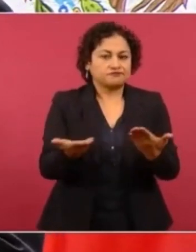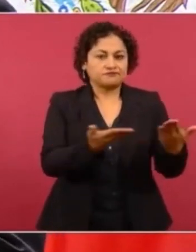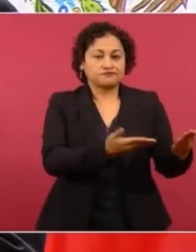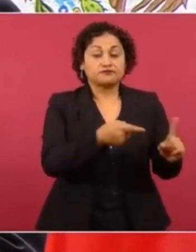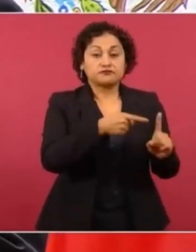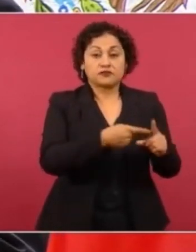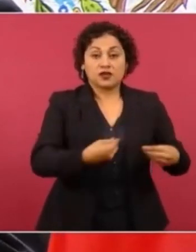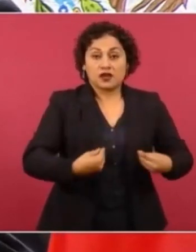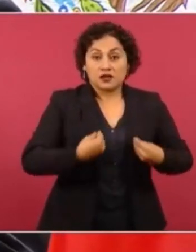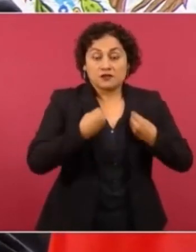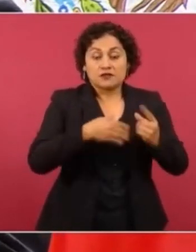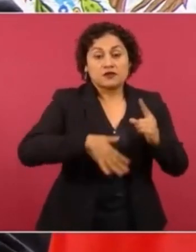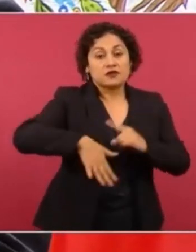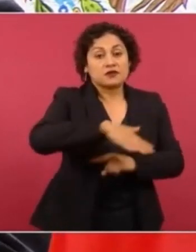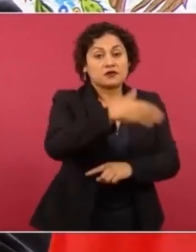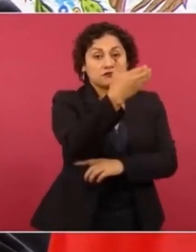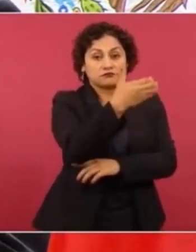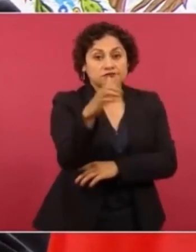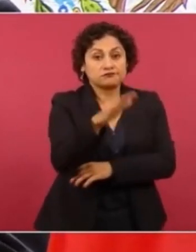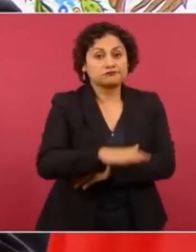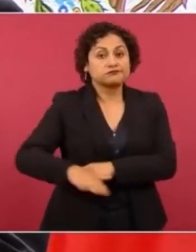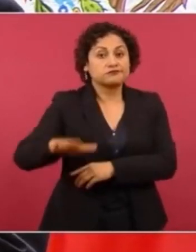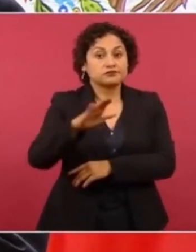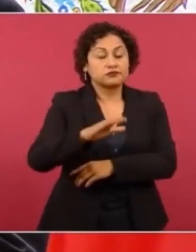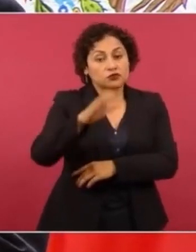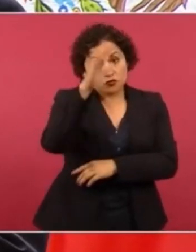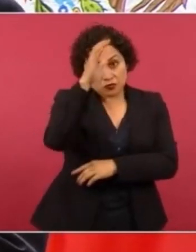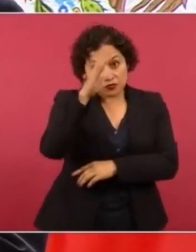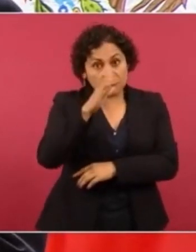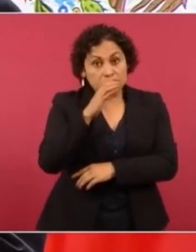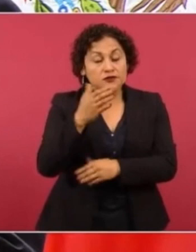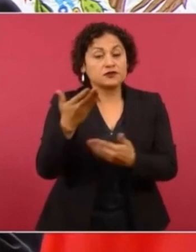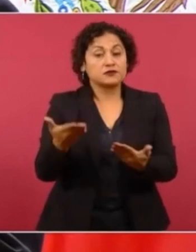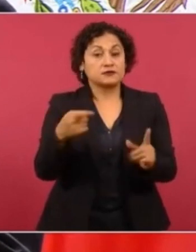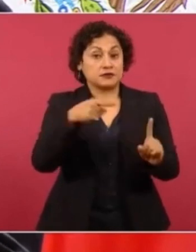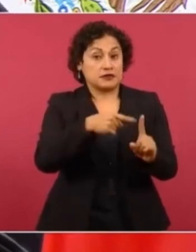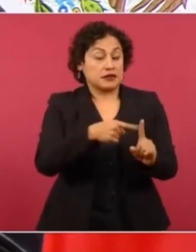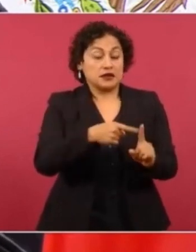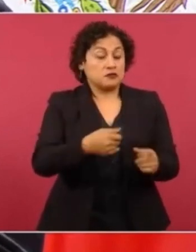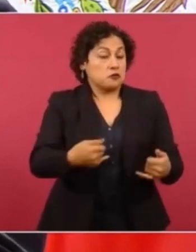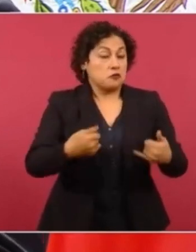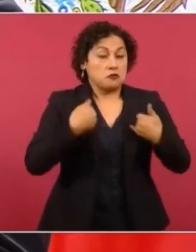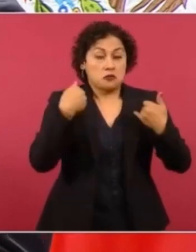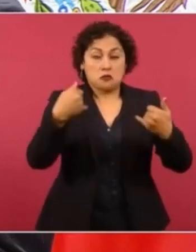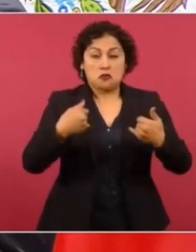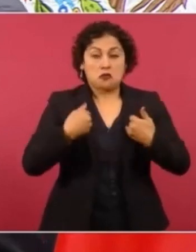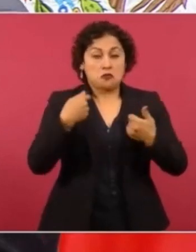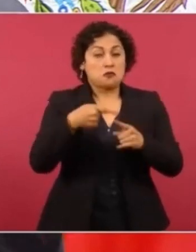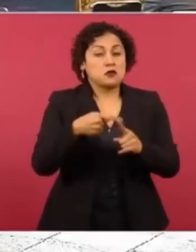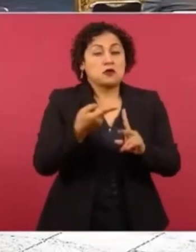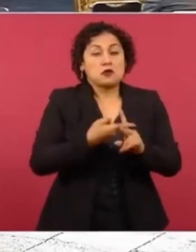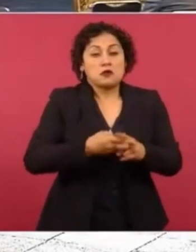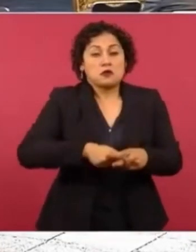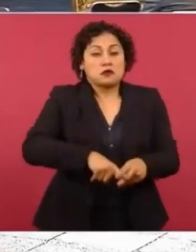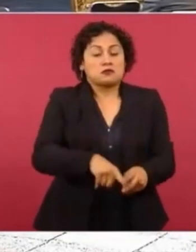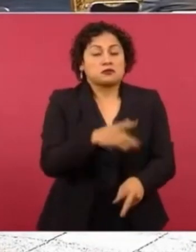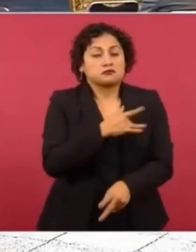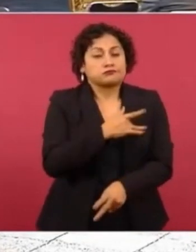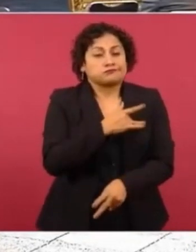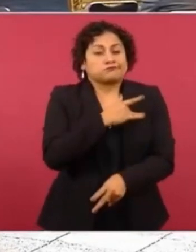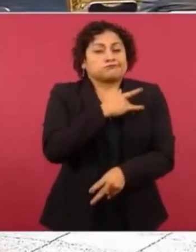acaudalados radicada en párrafo a huila desde temprana edad se caracterizó por ser una persona sensible